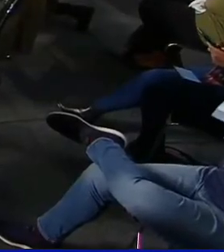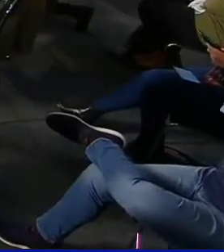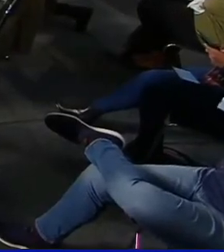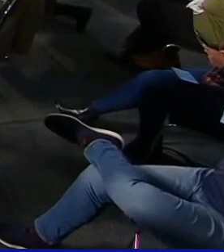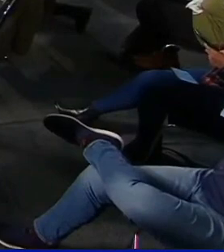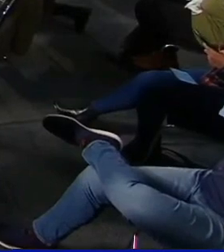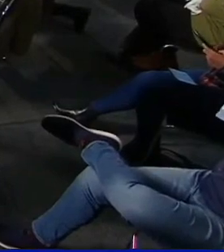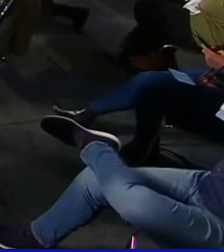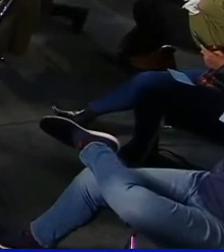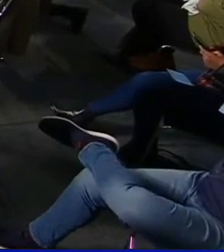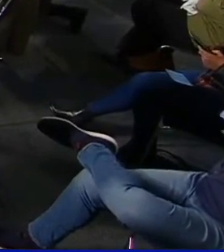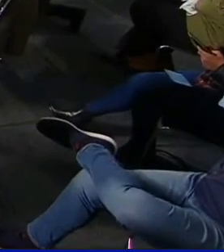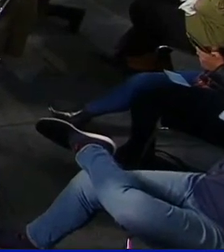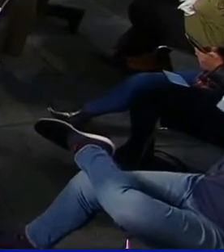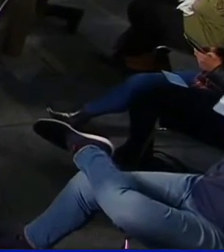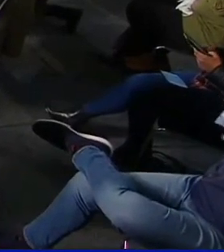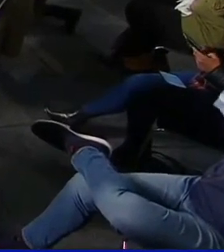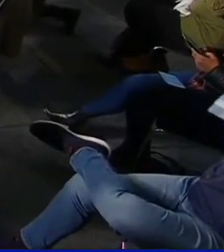no están pensando